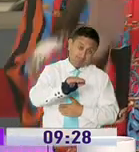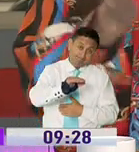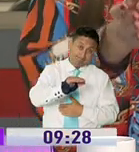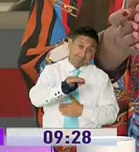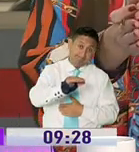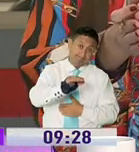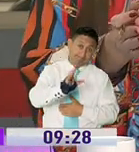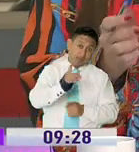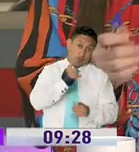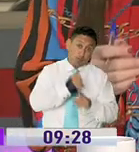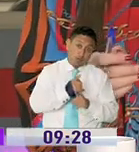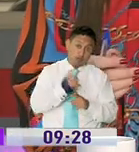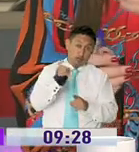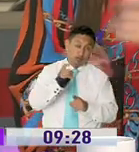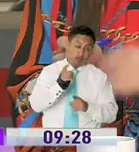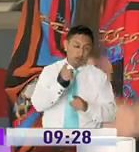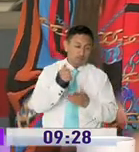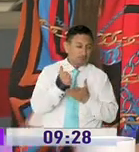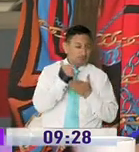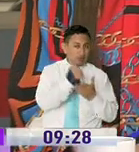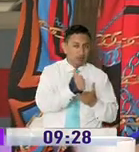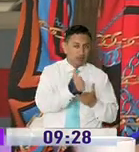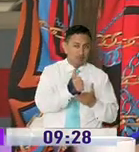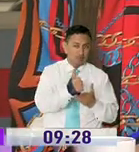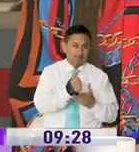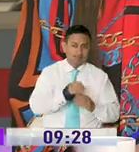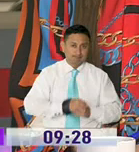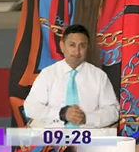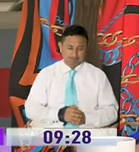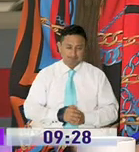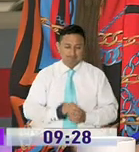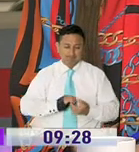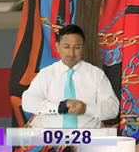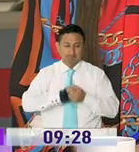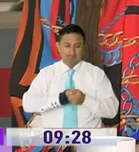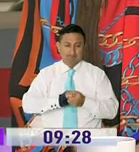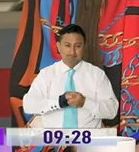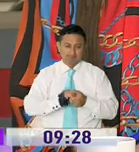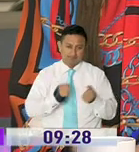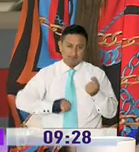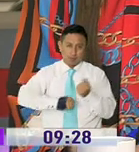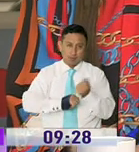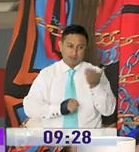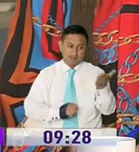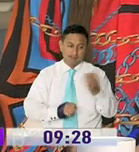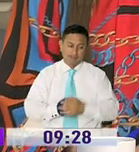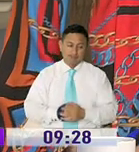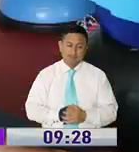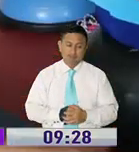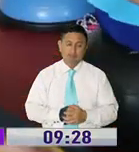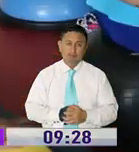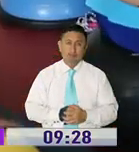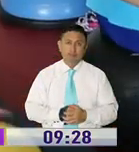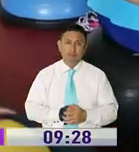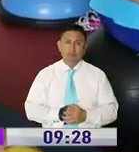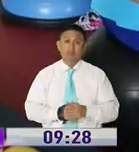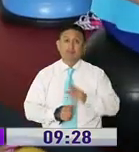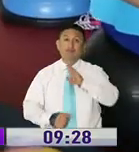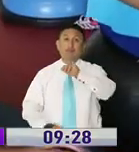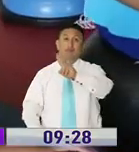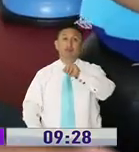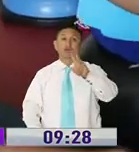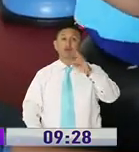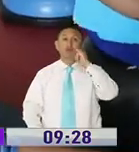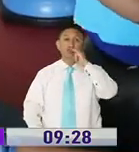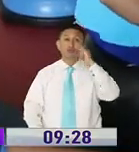considerablemente. Por ello, solicitan su colaboración, amigos televidentes. Seamos solidarios, colaboremos. Son 22